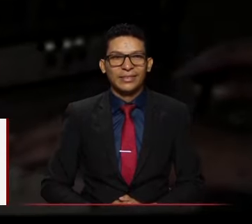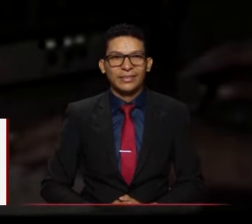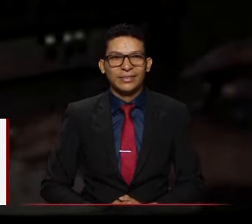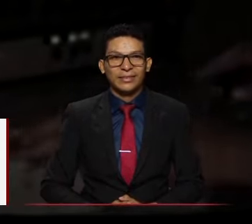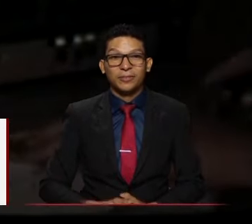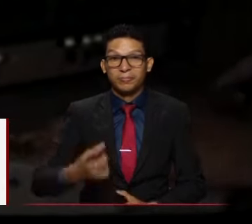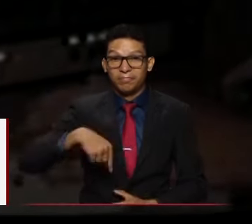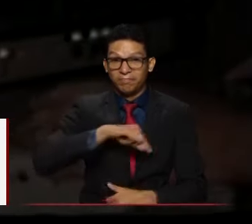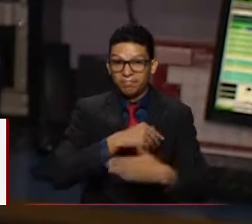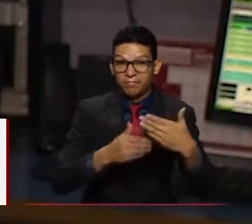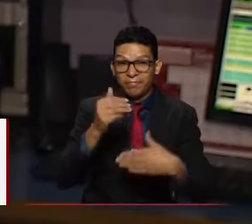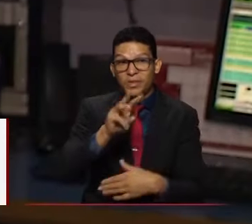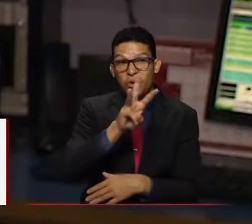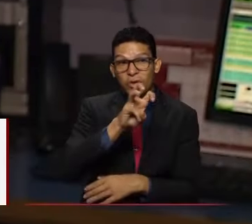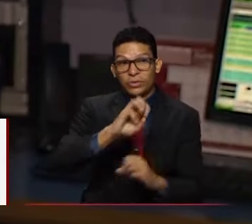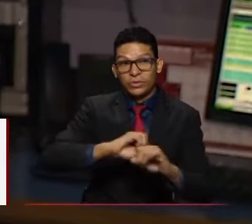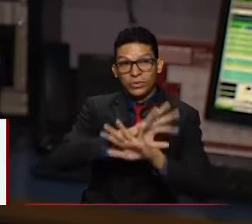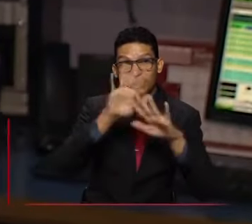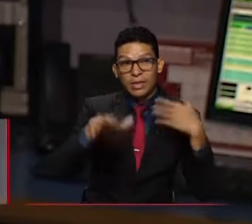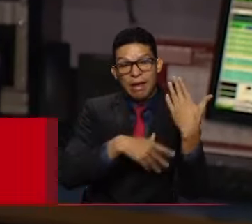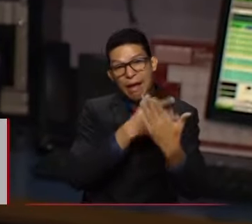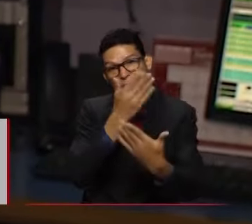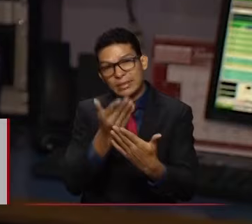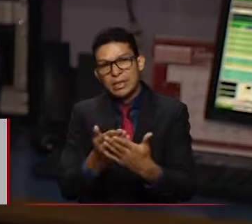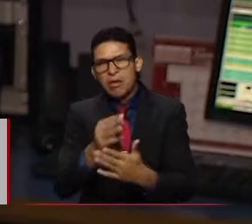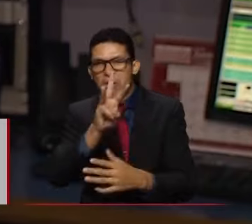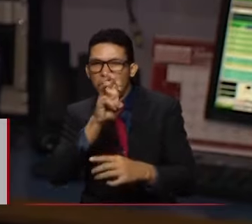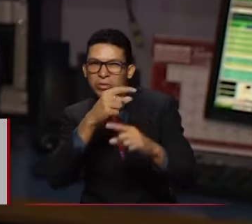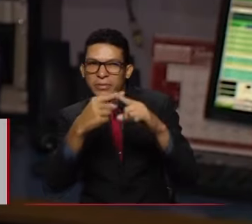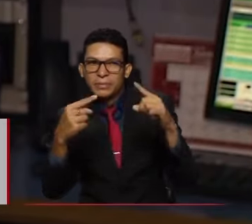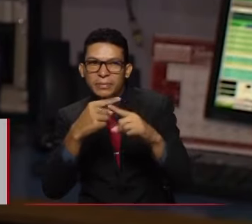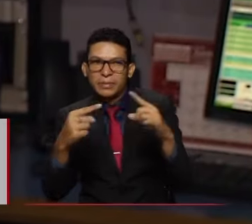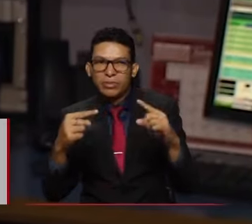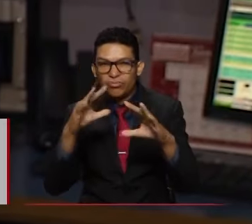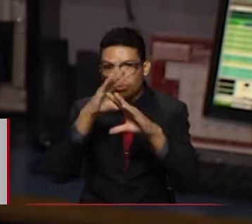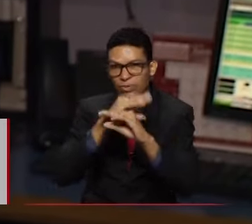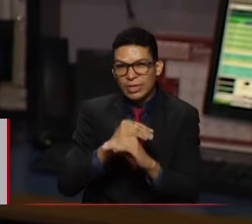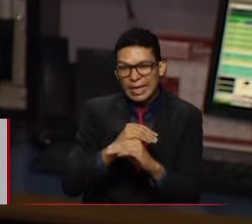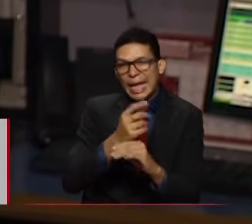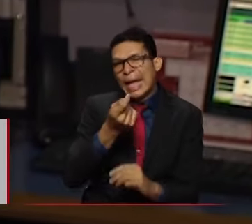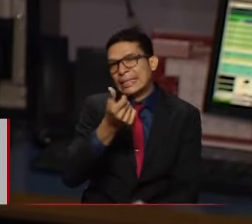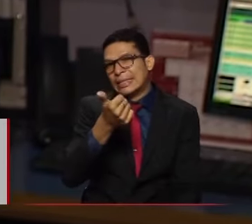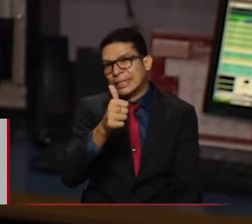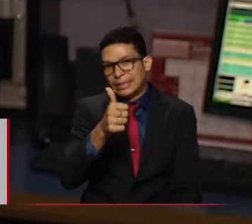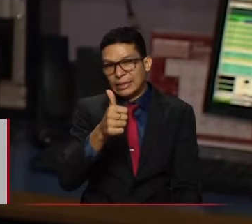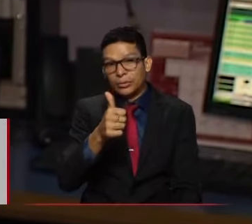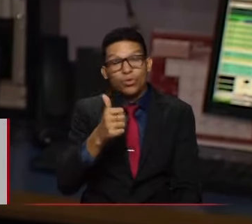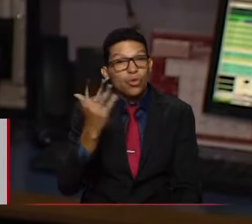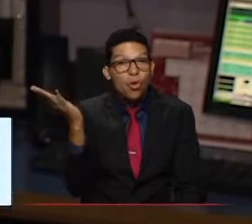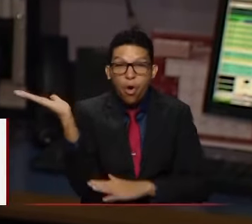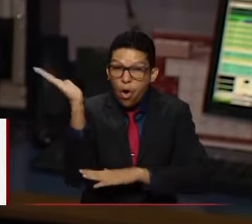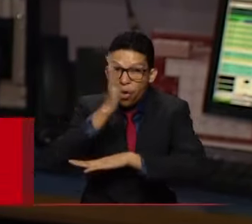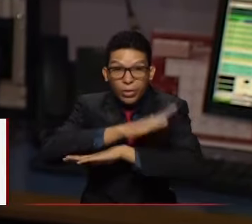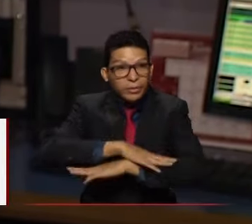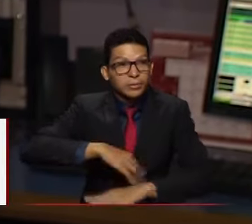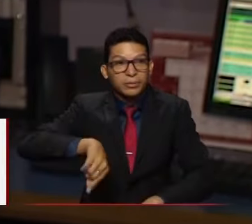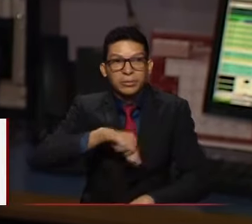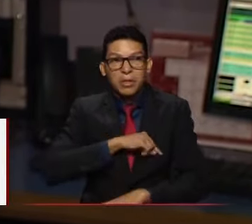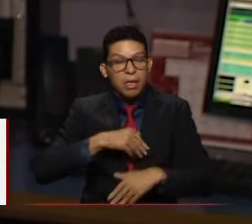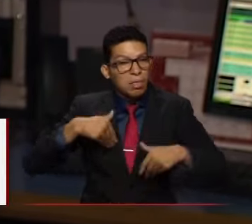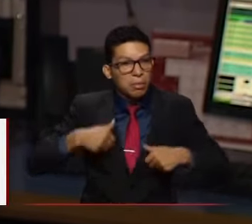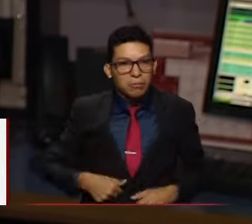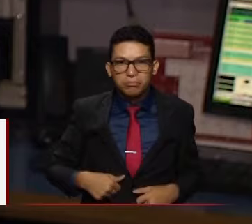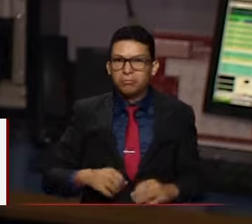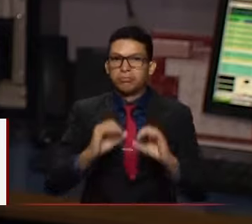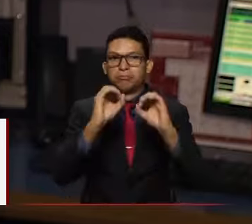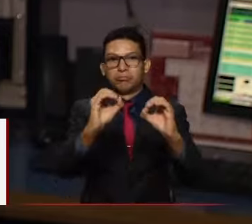Llegamos acá de las 8 de la mañana hasta las 8 y media de la noche, que terminaba la emisión, 8 o 10 de la noche. Era todo el día, nosotros no sentíamos cansancio